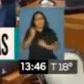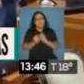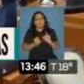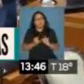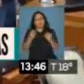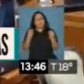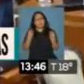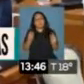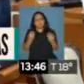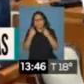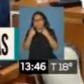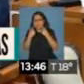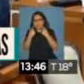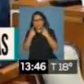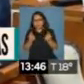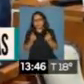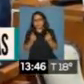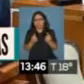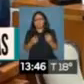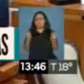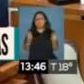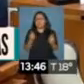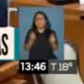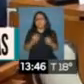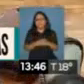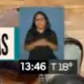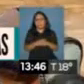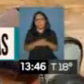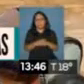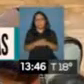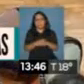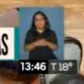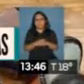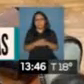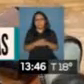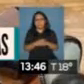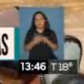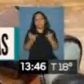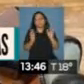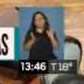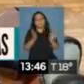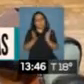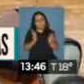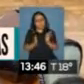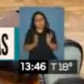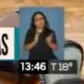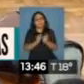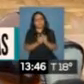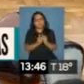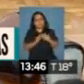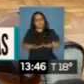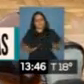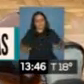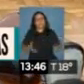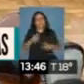el repudio a la banalización sobre los casos de violencia sexual infantil que están sucediendo,